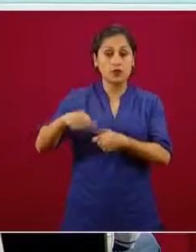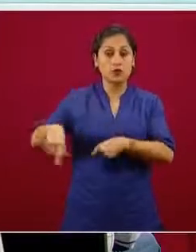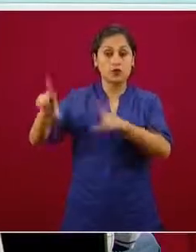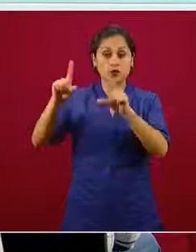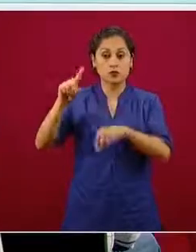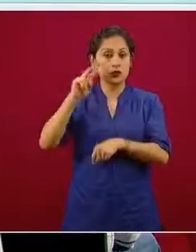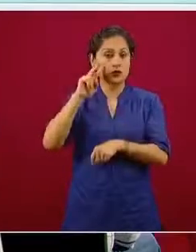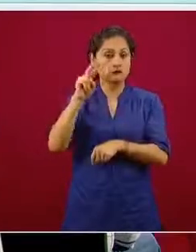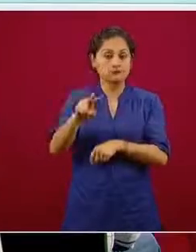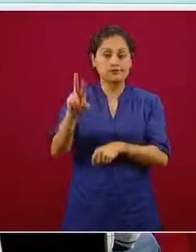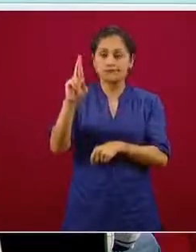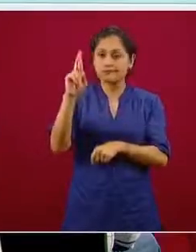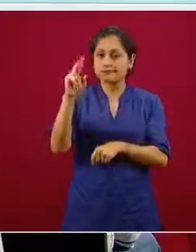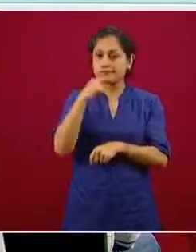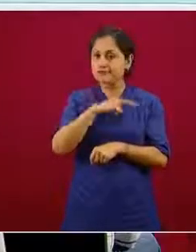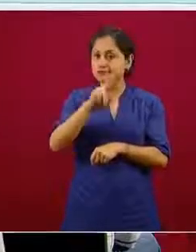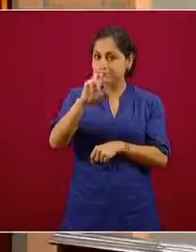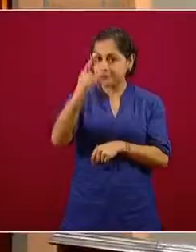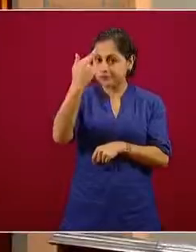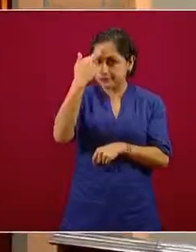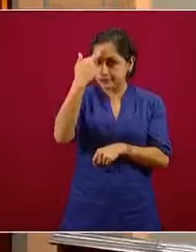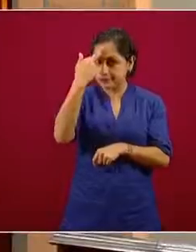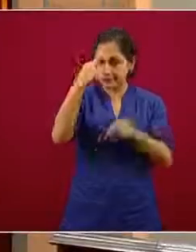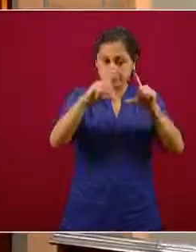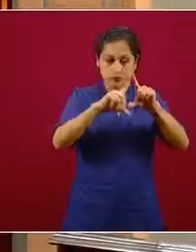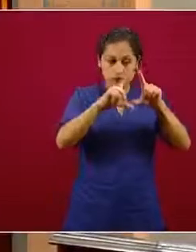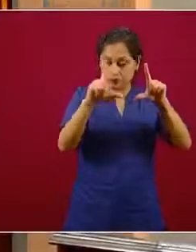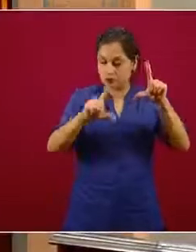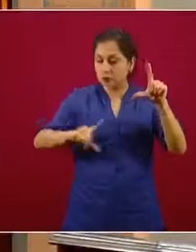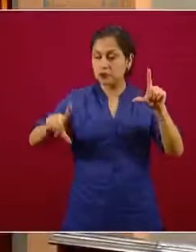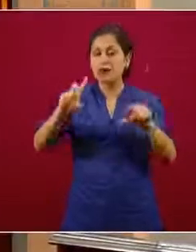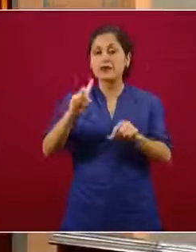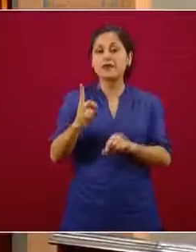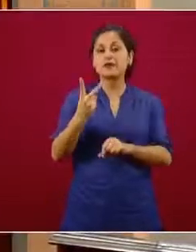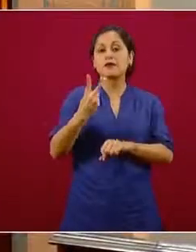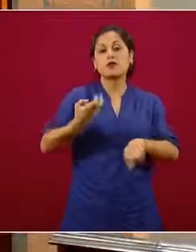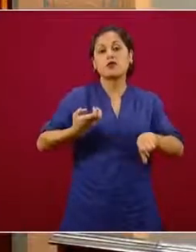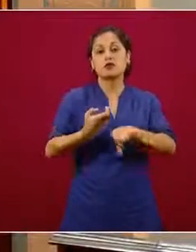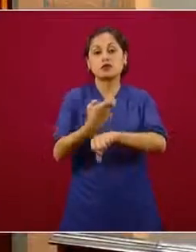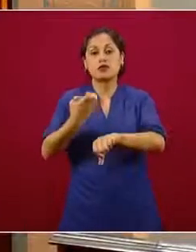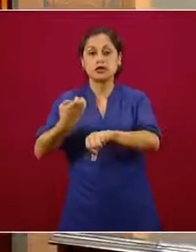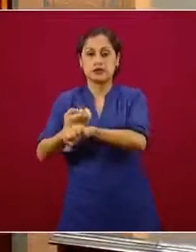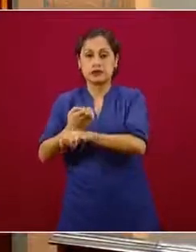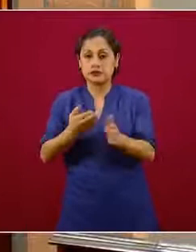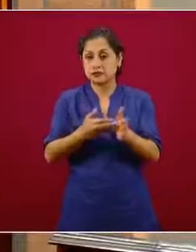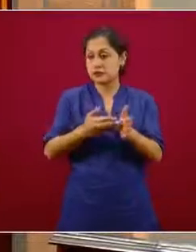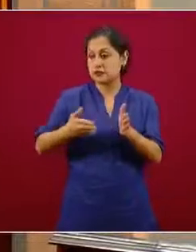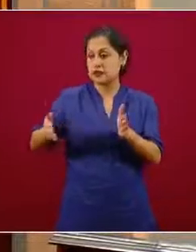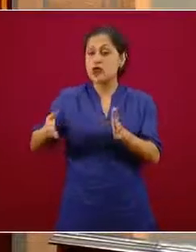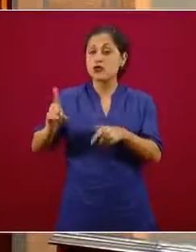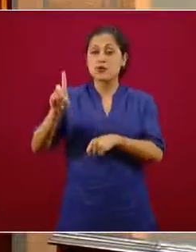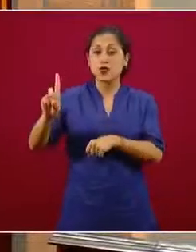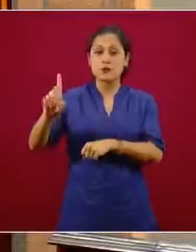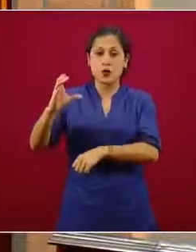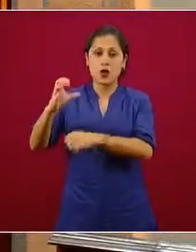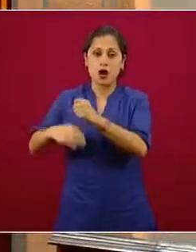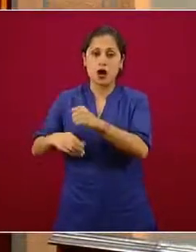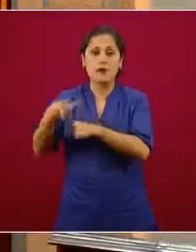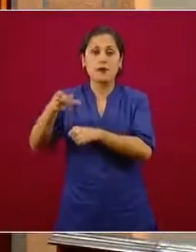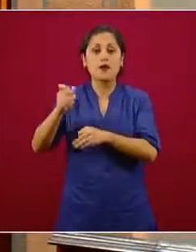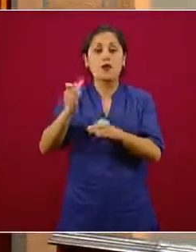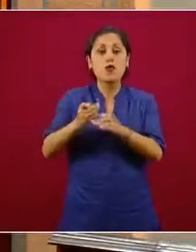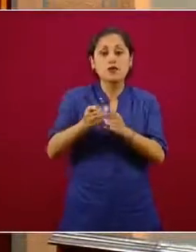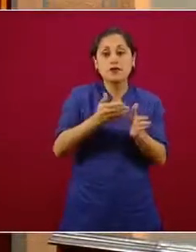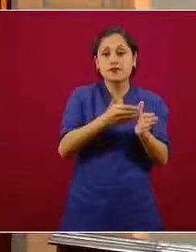solamente y rápidamente recordar que las 32 entidades federativas para esta semana que termina el domingo están en el